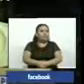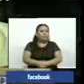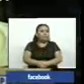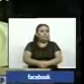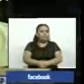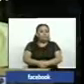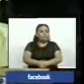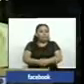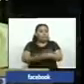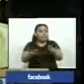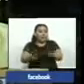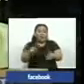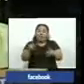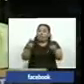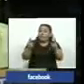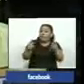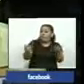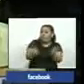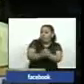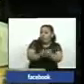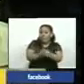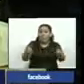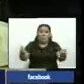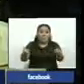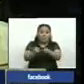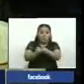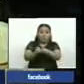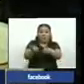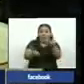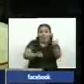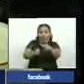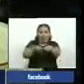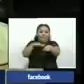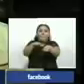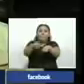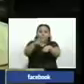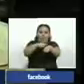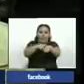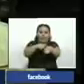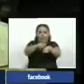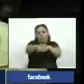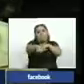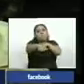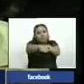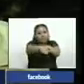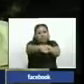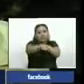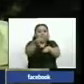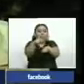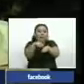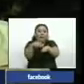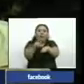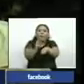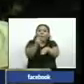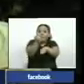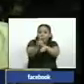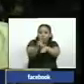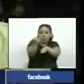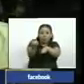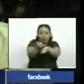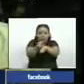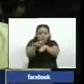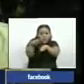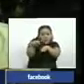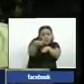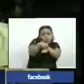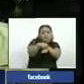Con la situación de un vehículo colisionado en la parte trasera de un camión, en el cual el señor José García se encontraba atrapado entre los hierros retorcidos